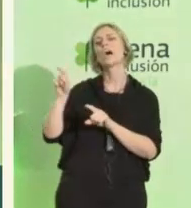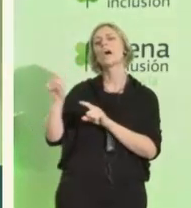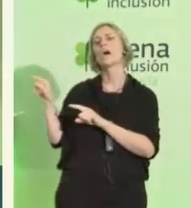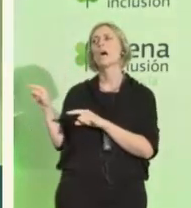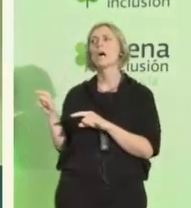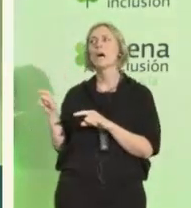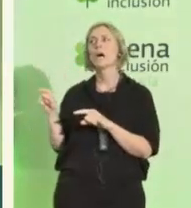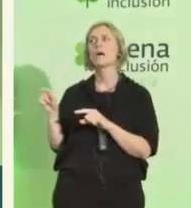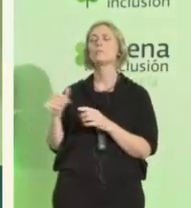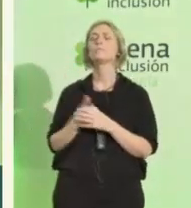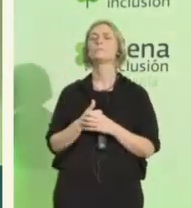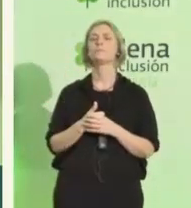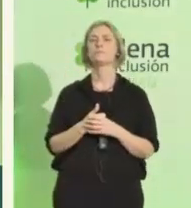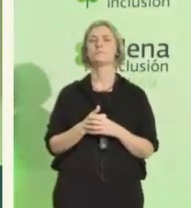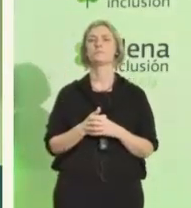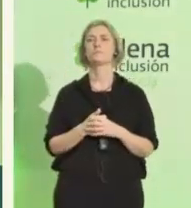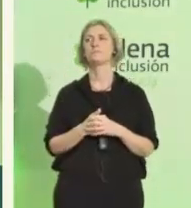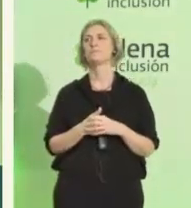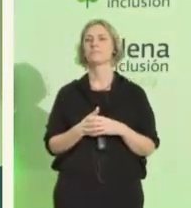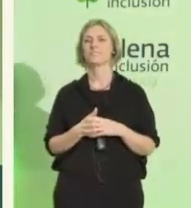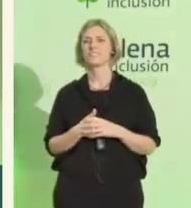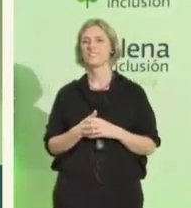baje la mano